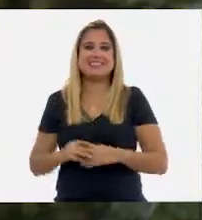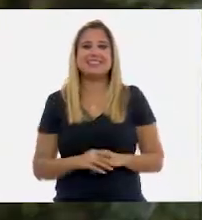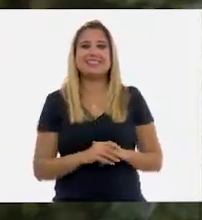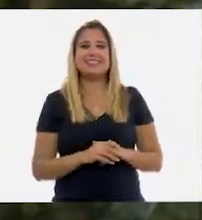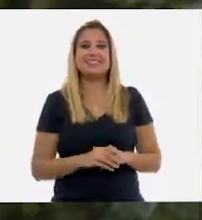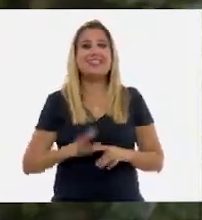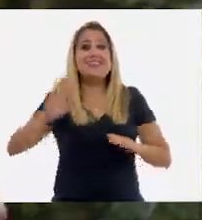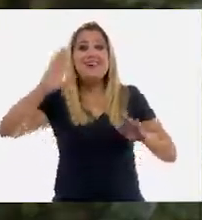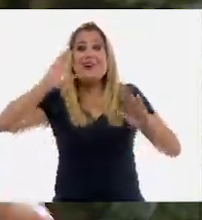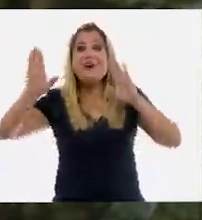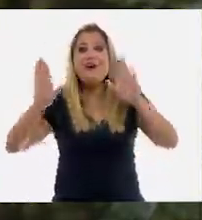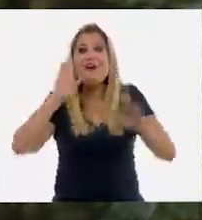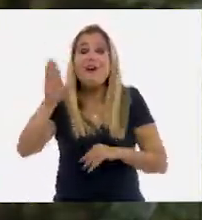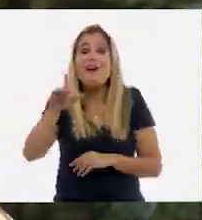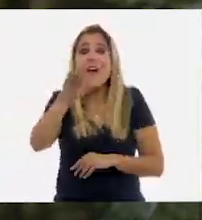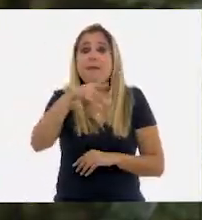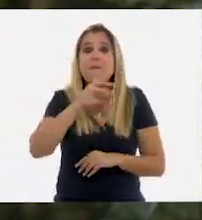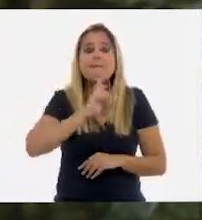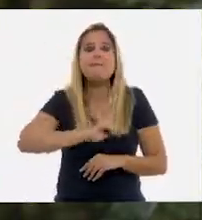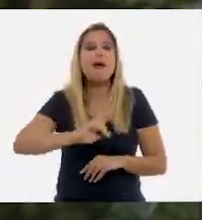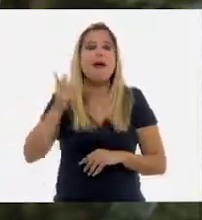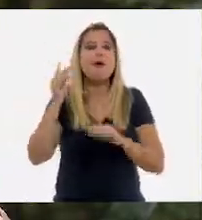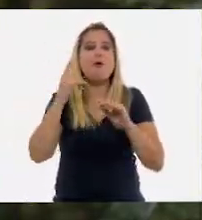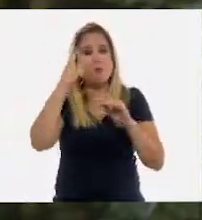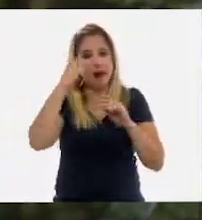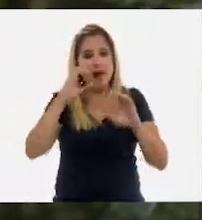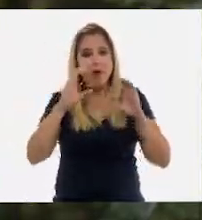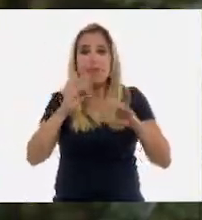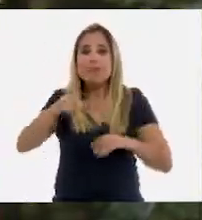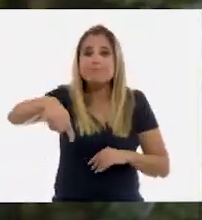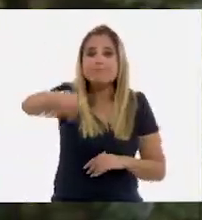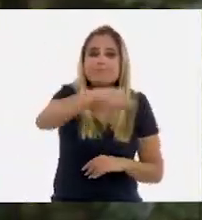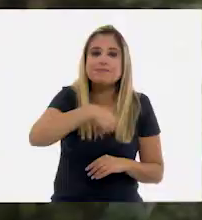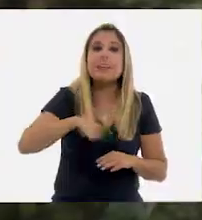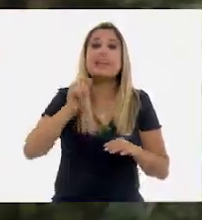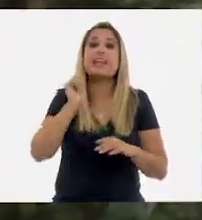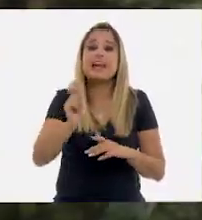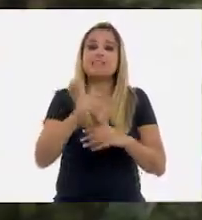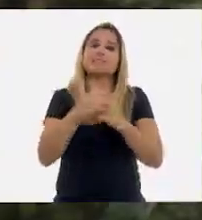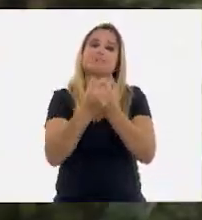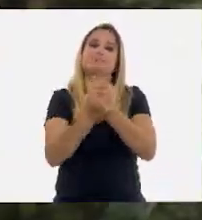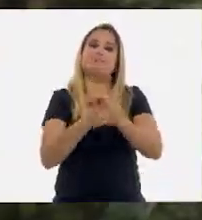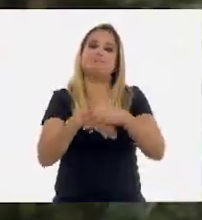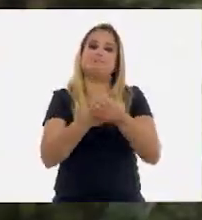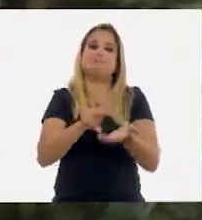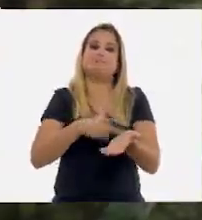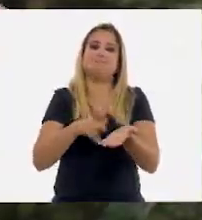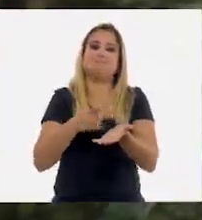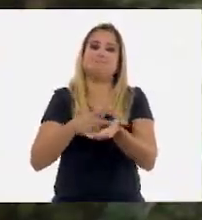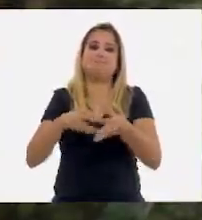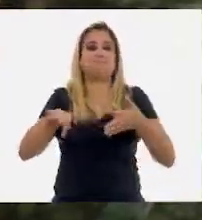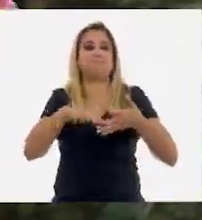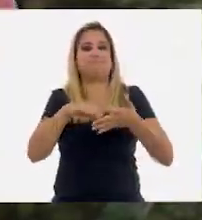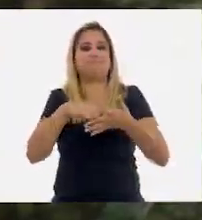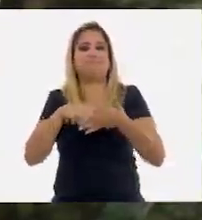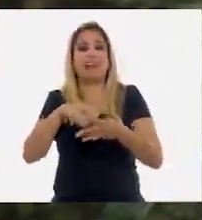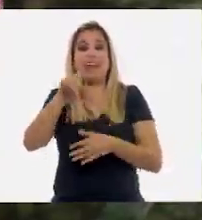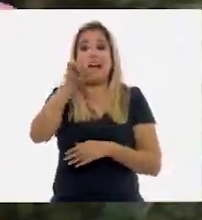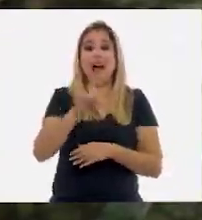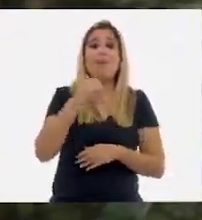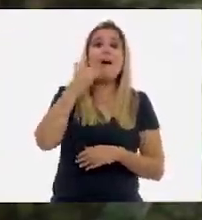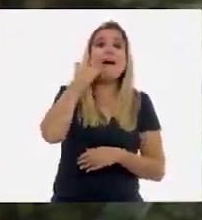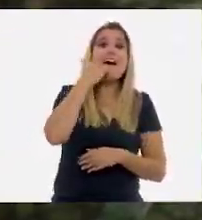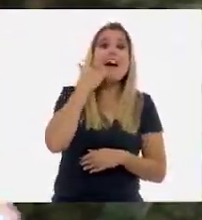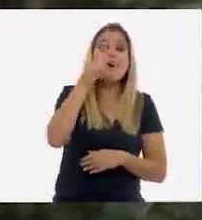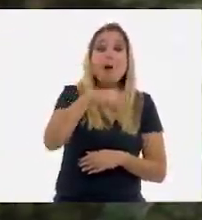¡Hola! La mejor forma de cuidarnos es lavarnos las manos frecuentemente con agua y